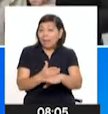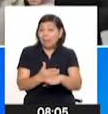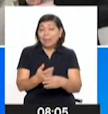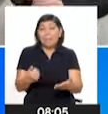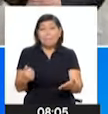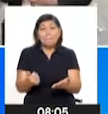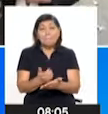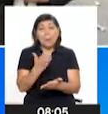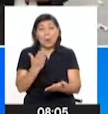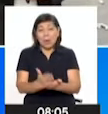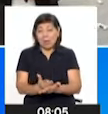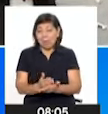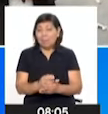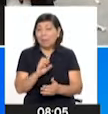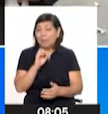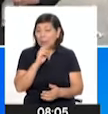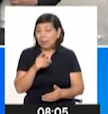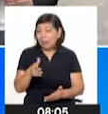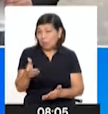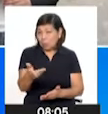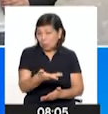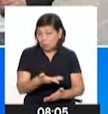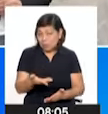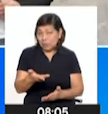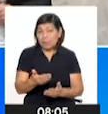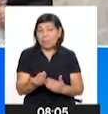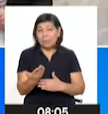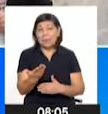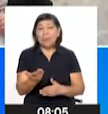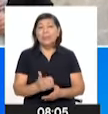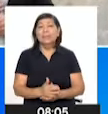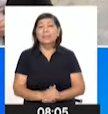tipo de accidentes. Parte de la información que tenemos para compartir a esta hora de la mañana. Adelante en estudios con ustedes.